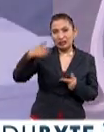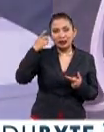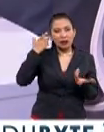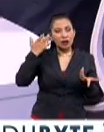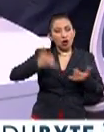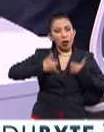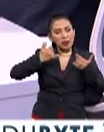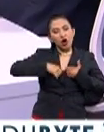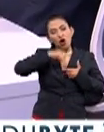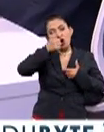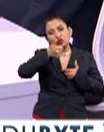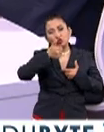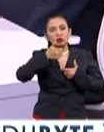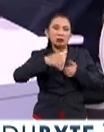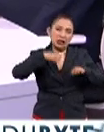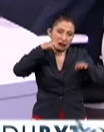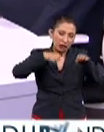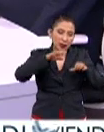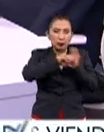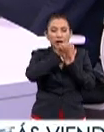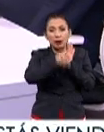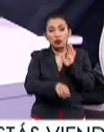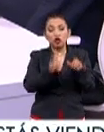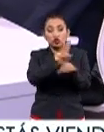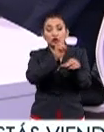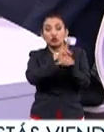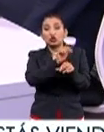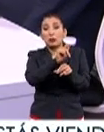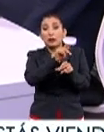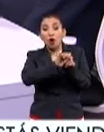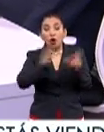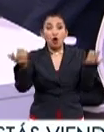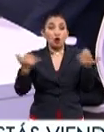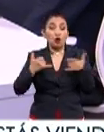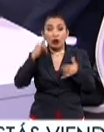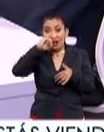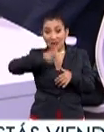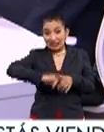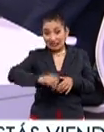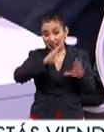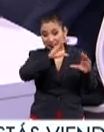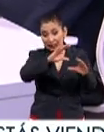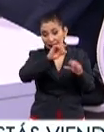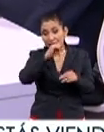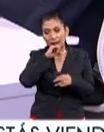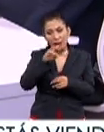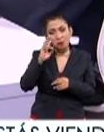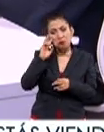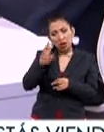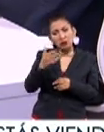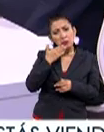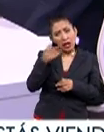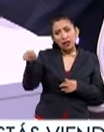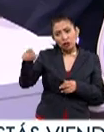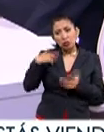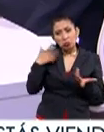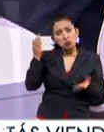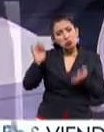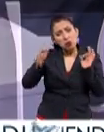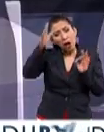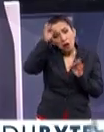algunos jóvenes y algunos no tanto, que son, por ejemplo, los supervisores o los jefes de enseñanza, también han visto, nos ha ido bien con